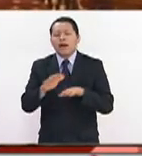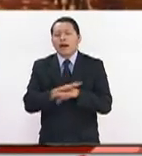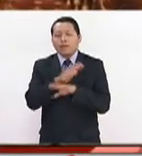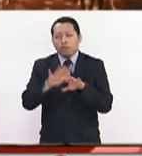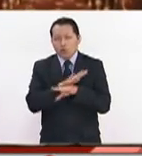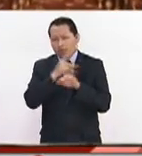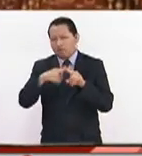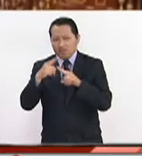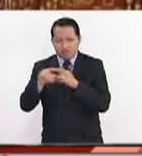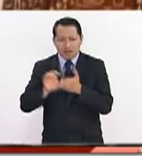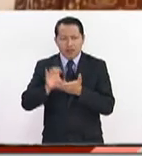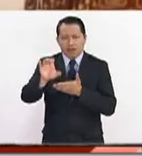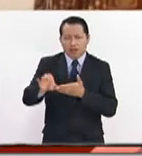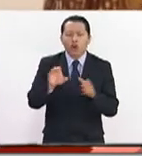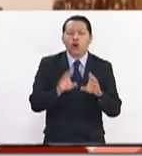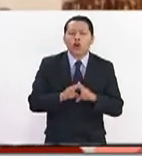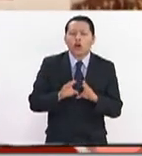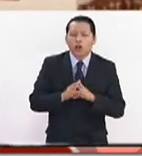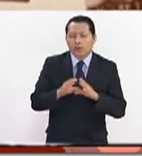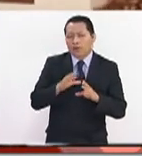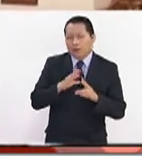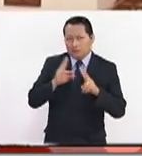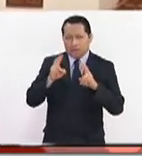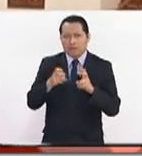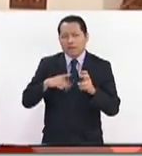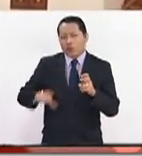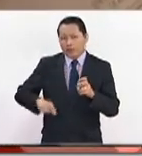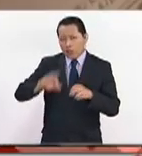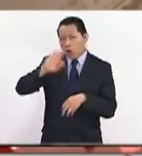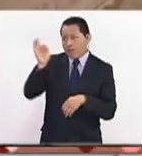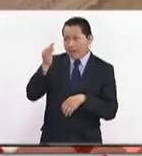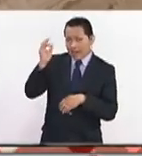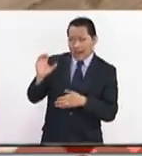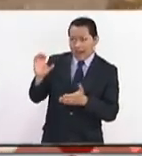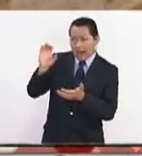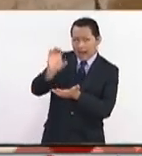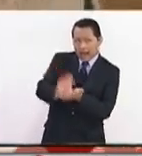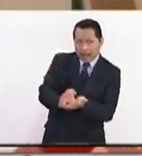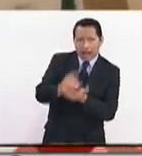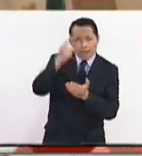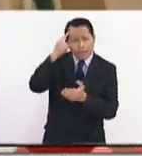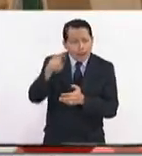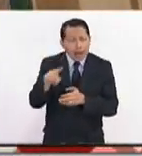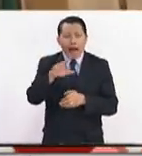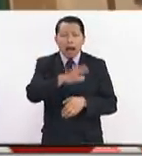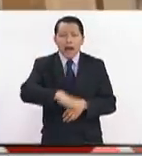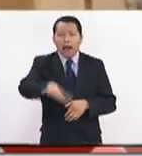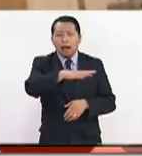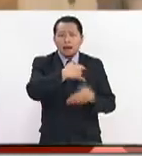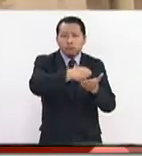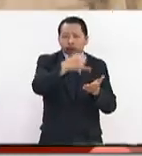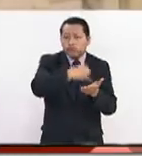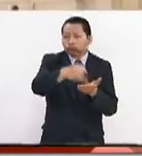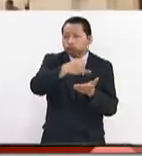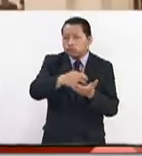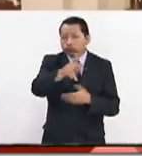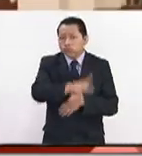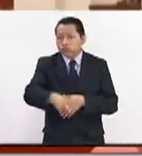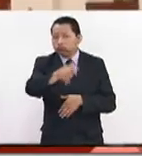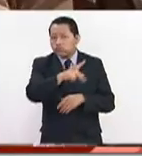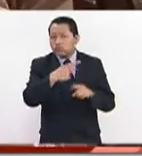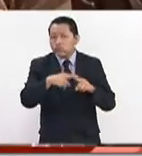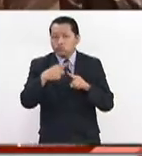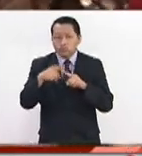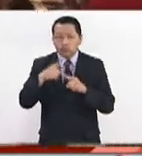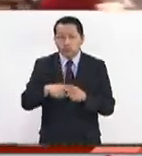apoyos. Un tipo de apoyo que viene a través del gobierno federal es para los ejidos y los comuneros y las zonas rurales, como nosotros le